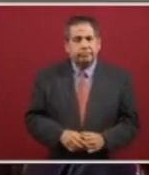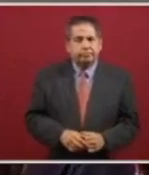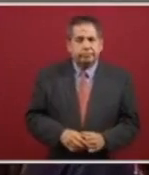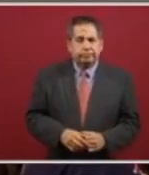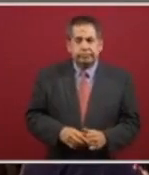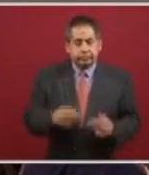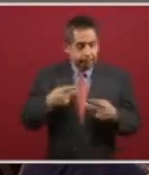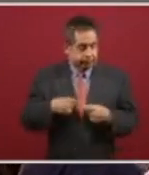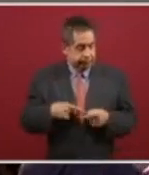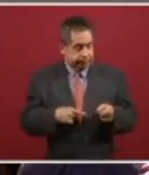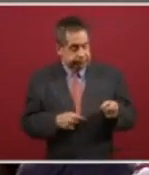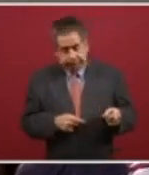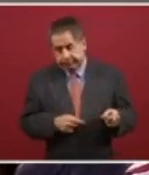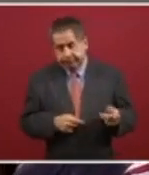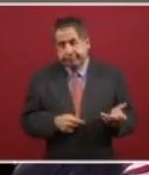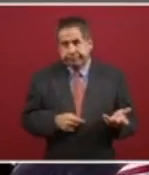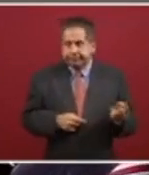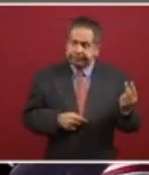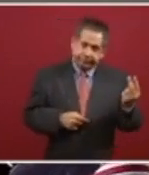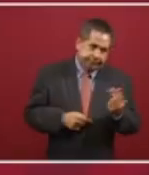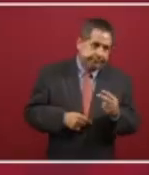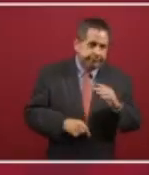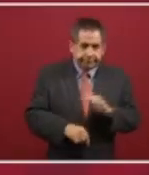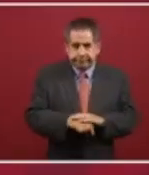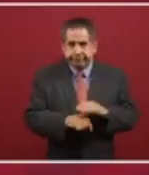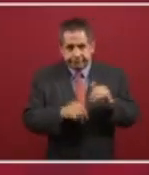de la gente que requiere